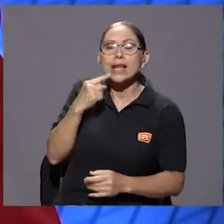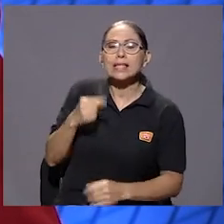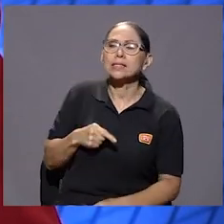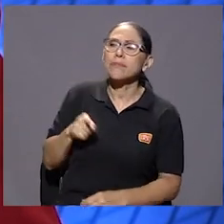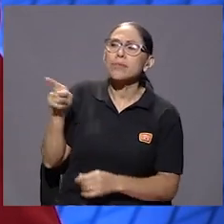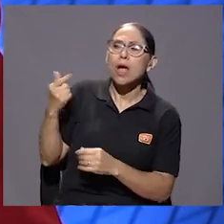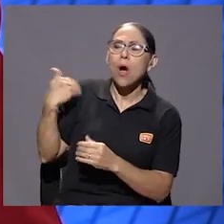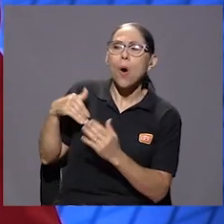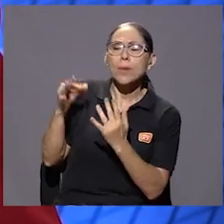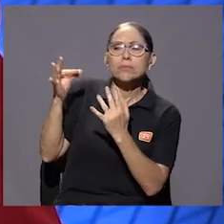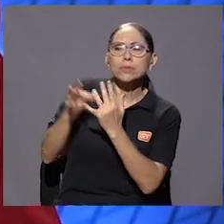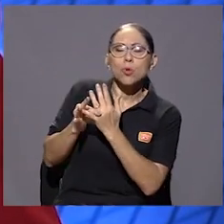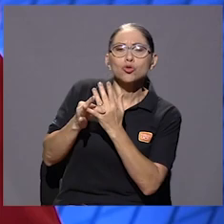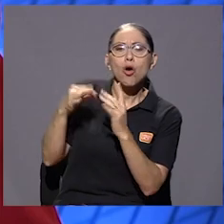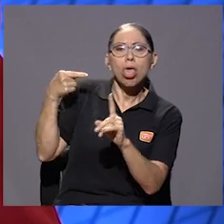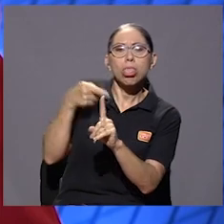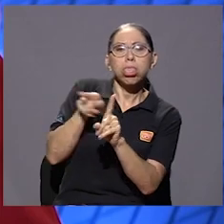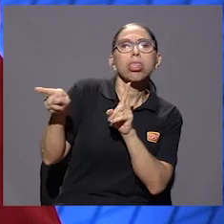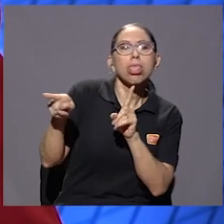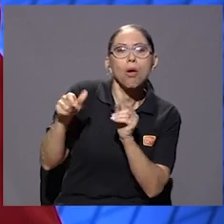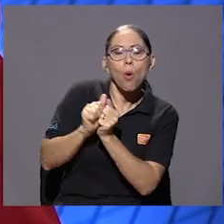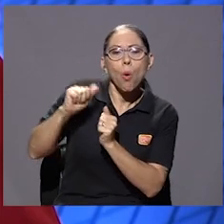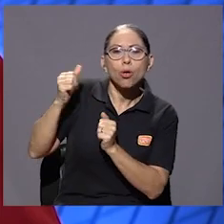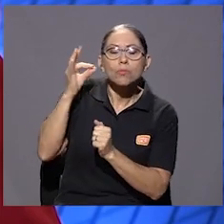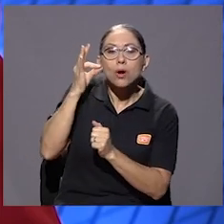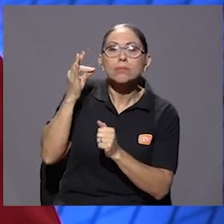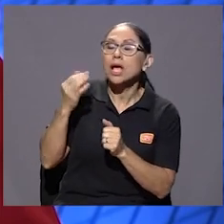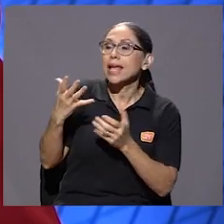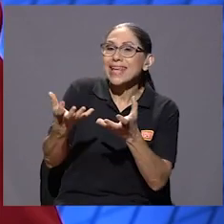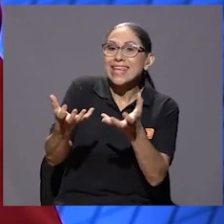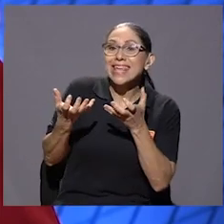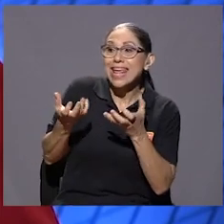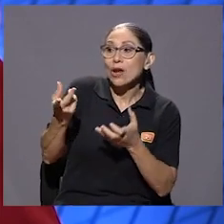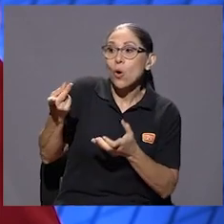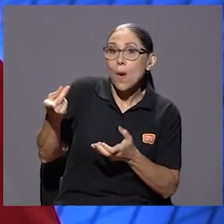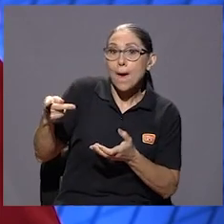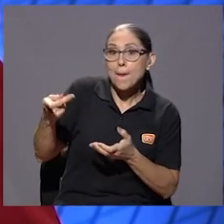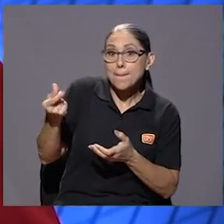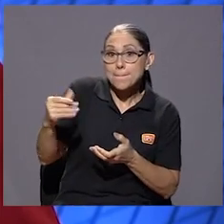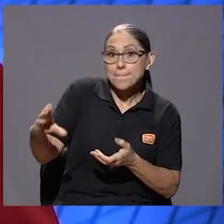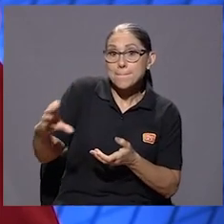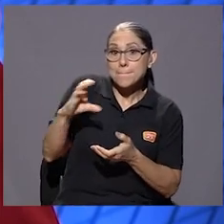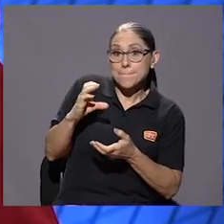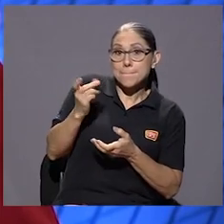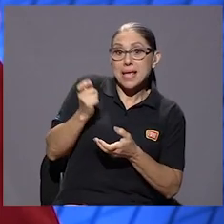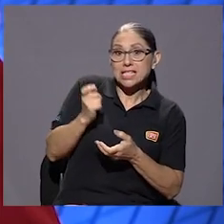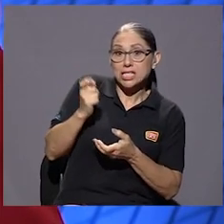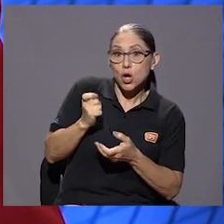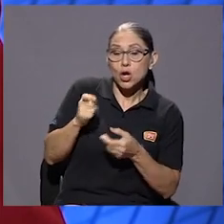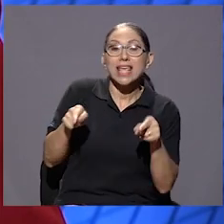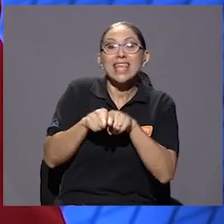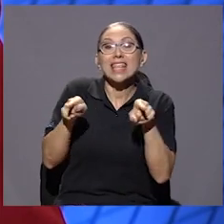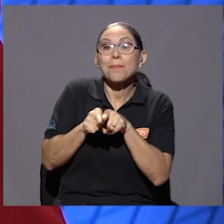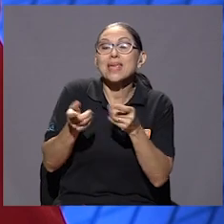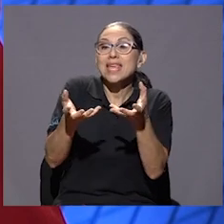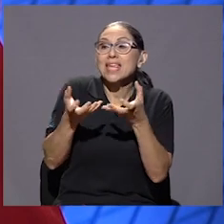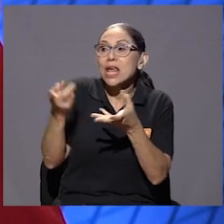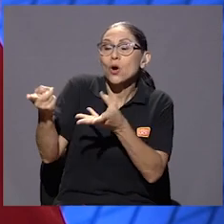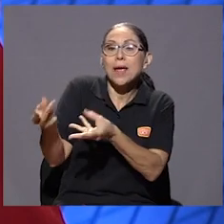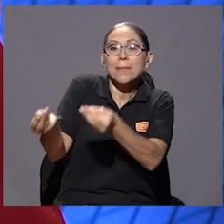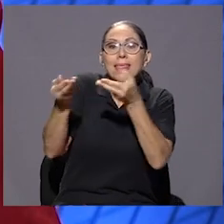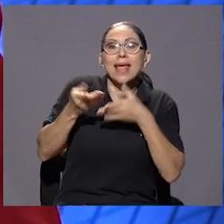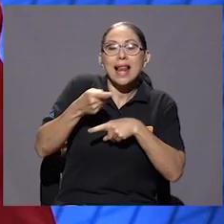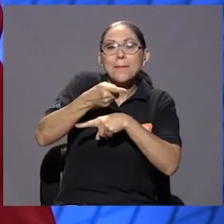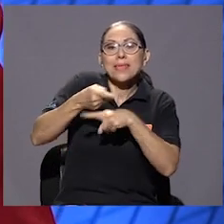infiel, entonces quiero pensión y quiero la mitad de todo lo que tiene. Y el esposo dice, pero es que